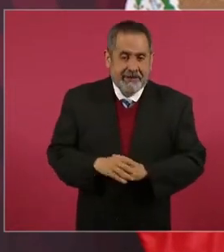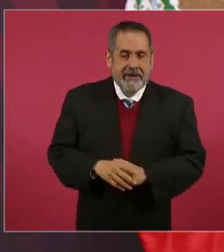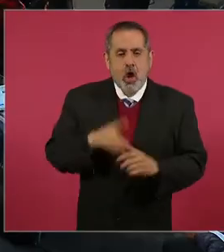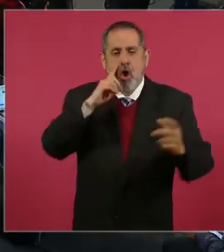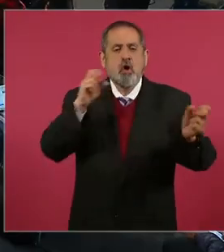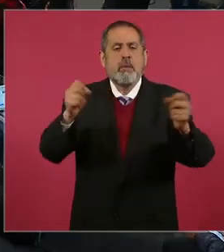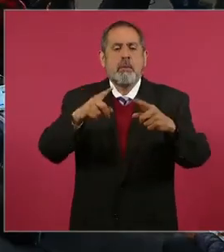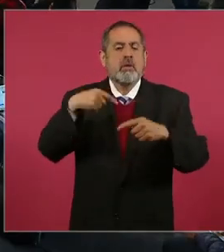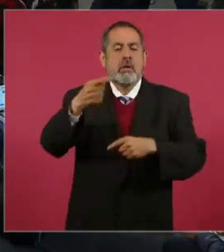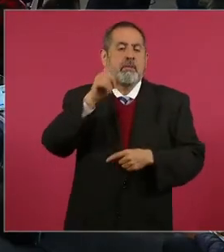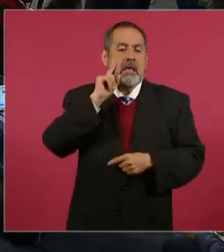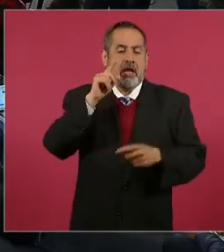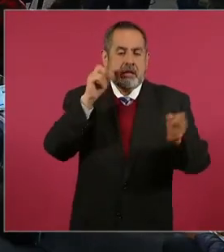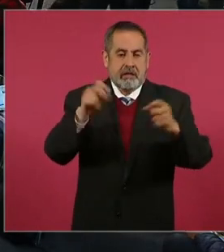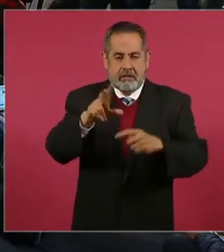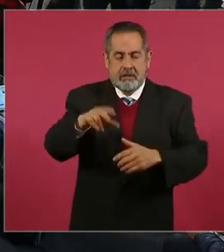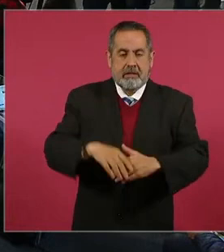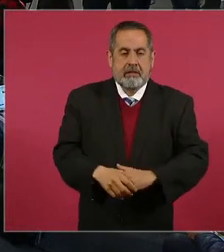Nos vemos entonces mañana.